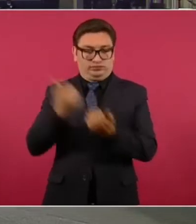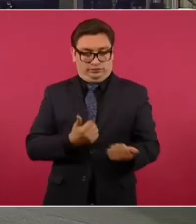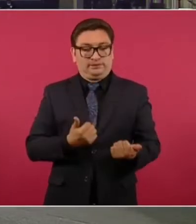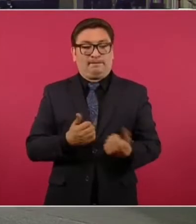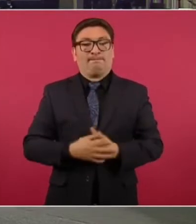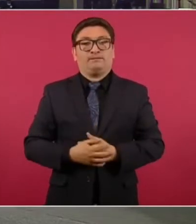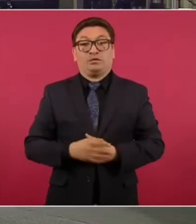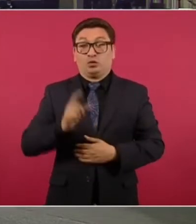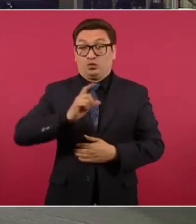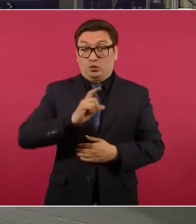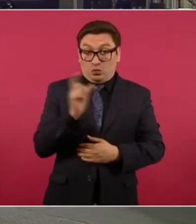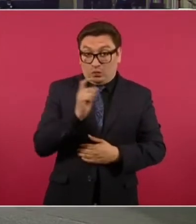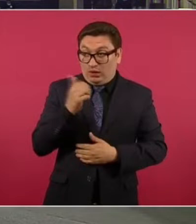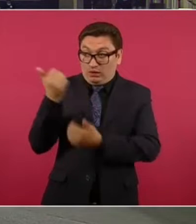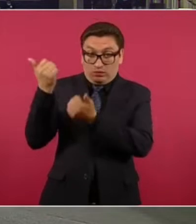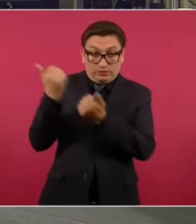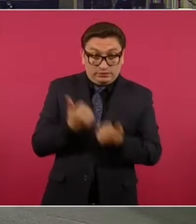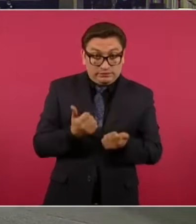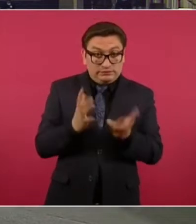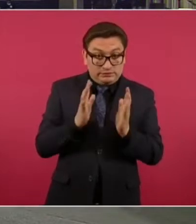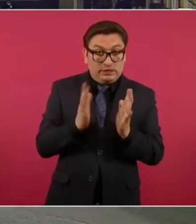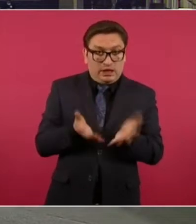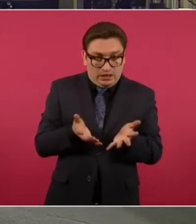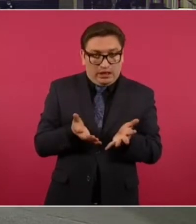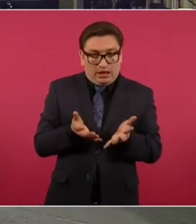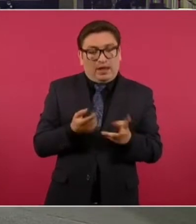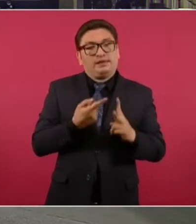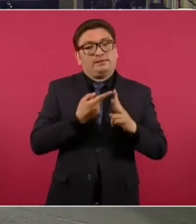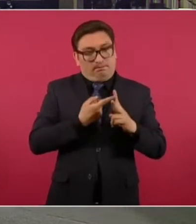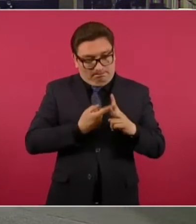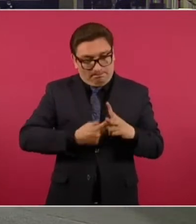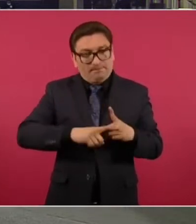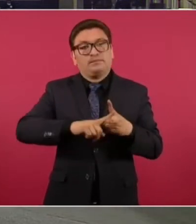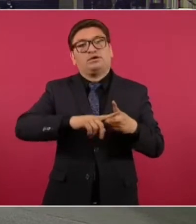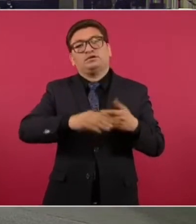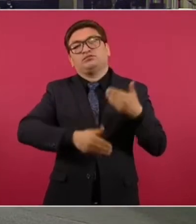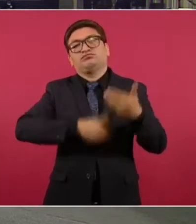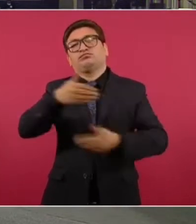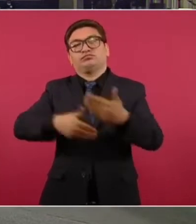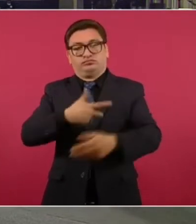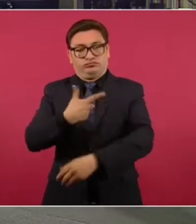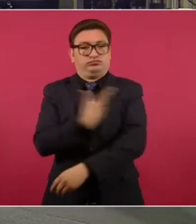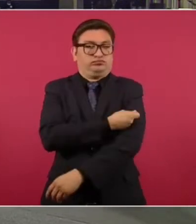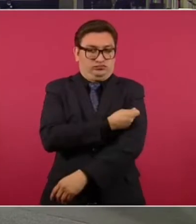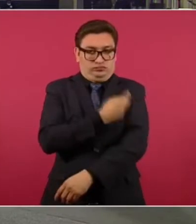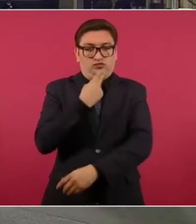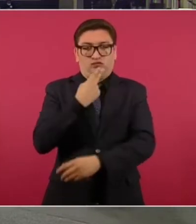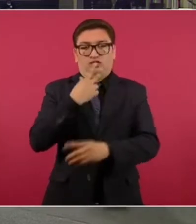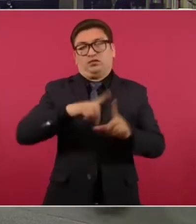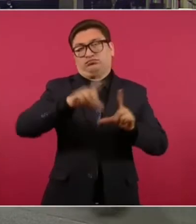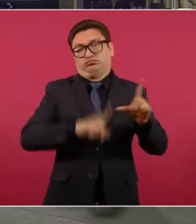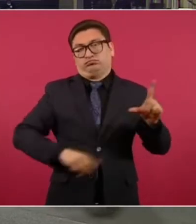Y a partir de que se tienen ya las vacunas, ya empieza a aplicarse en todo el